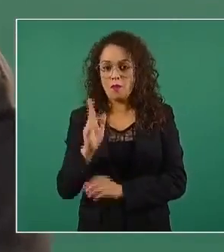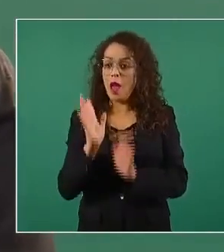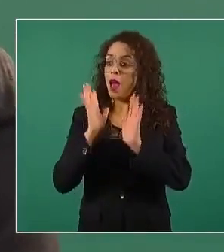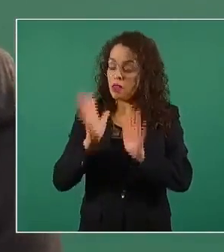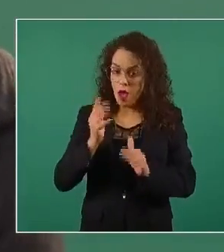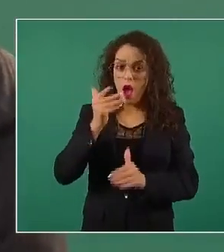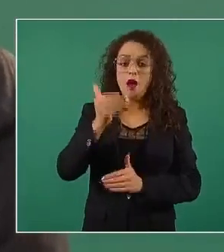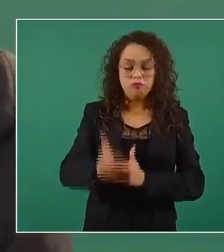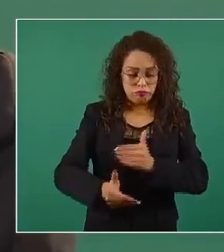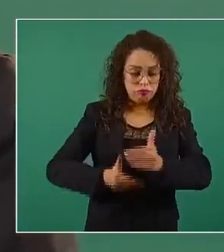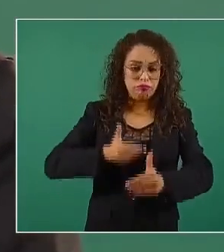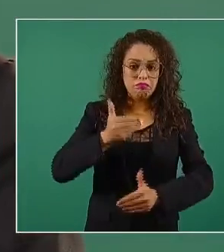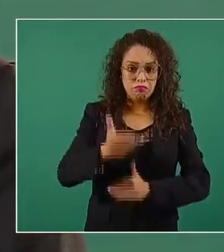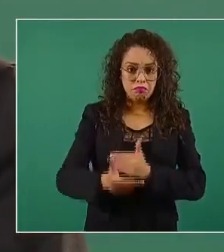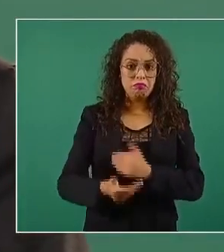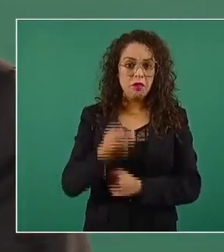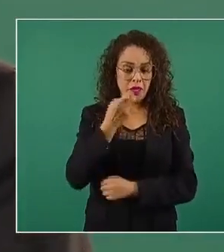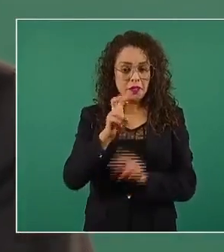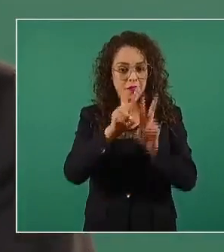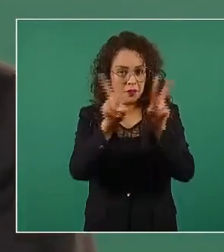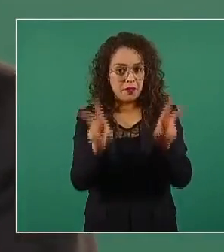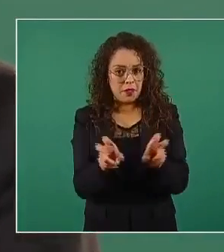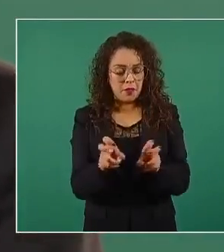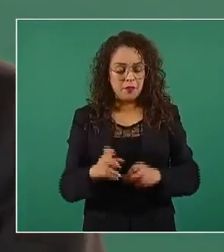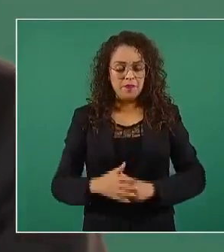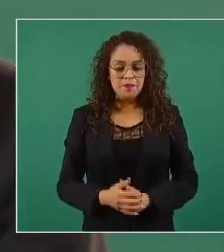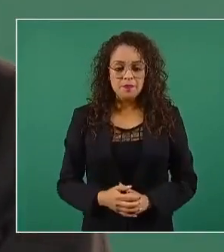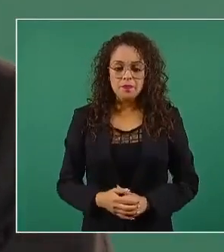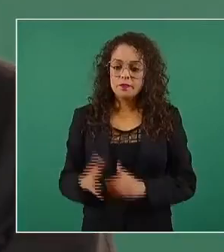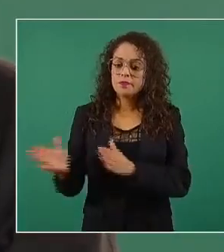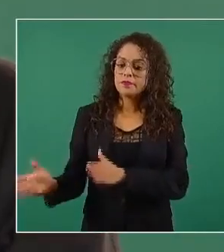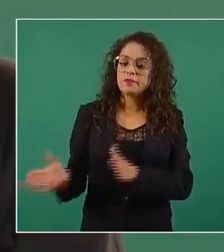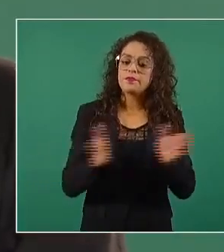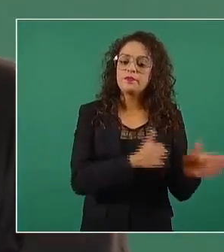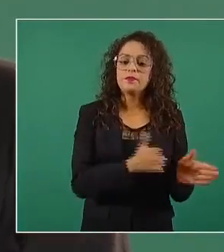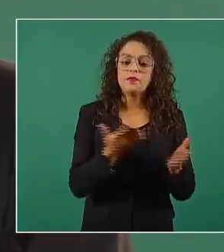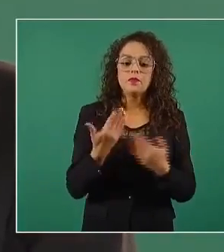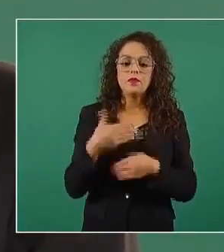eso. Y sobre la terminal